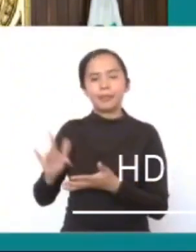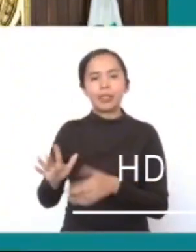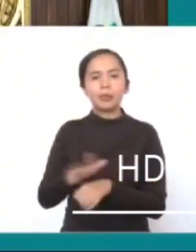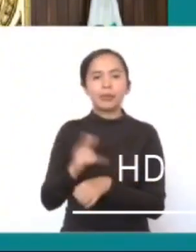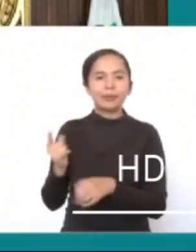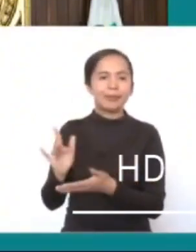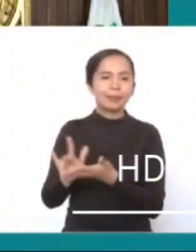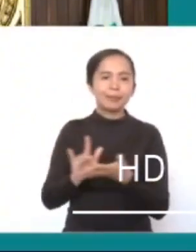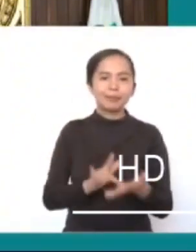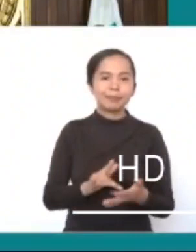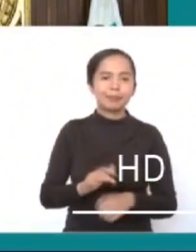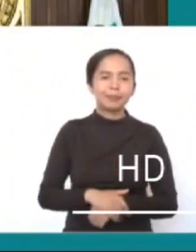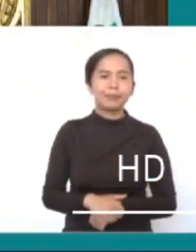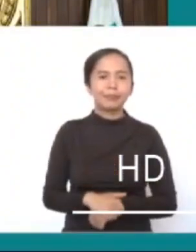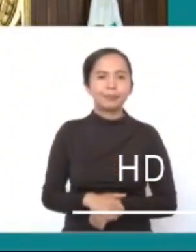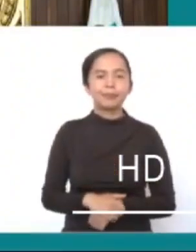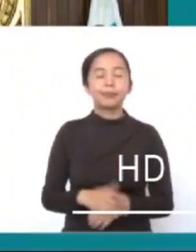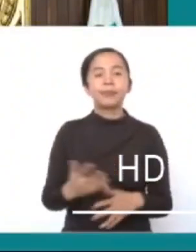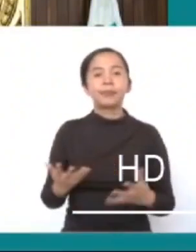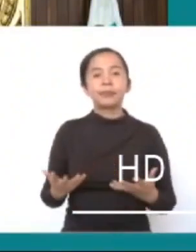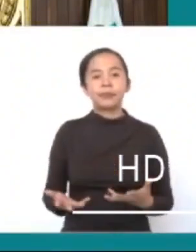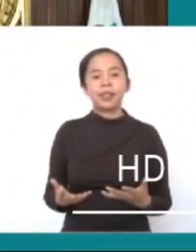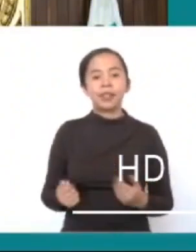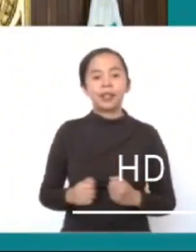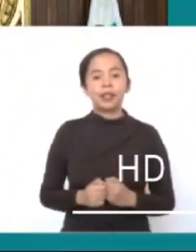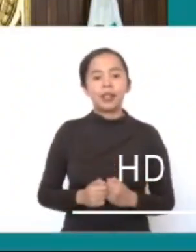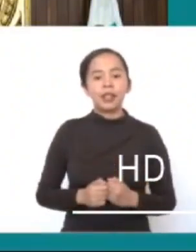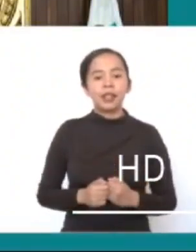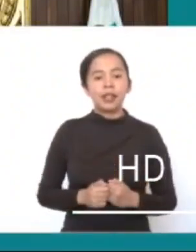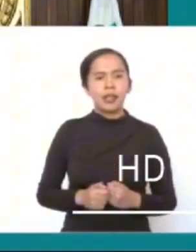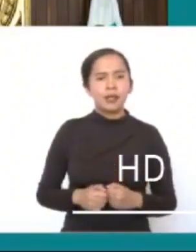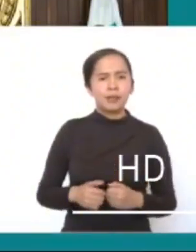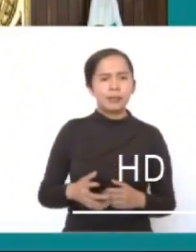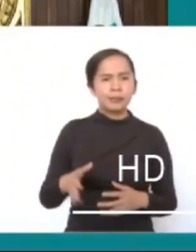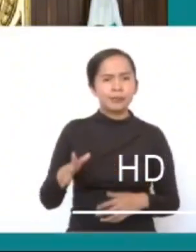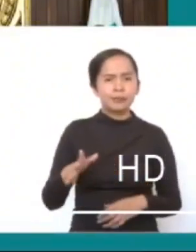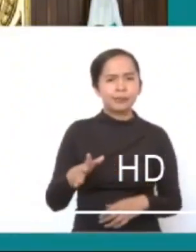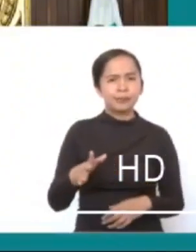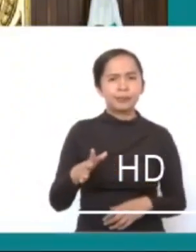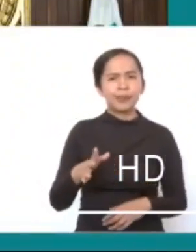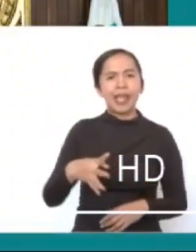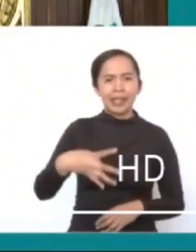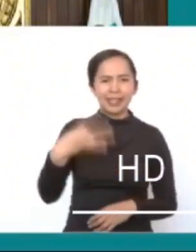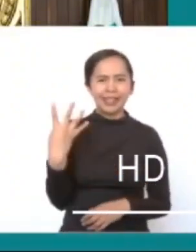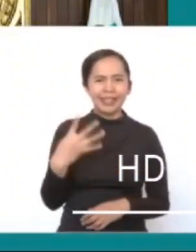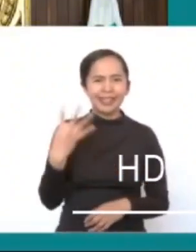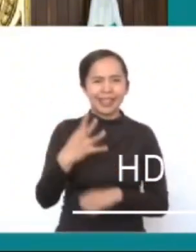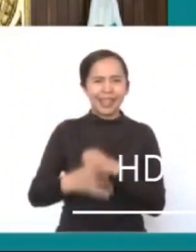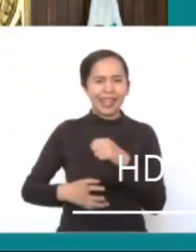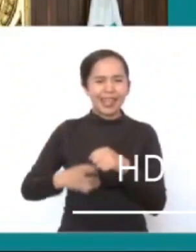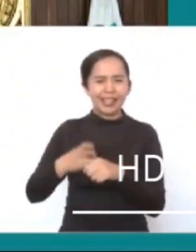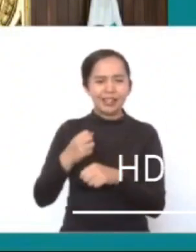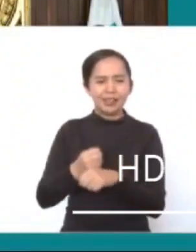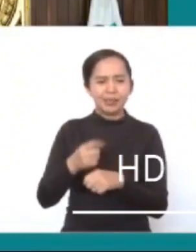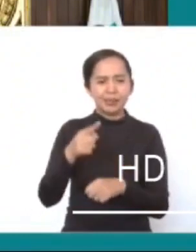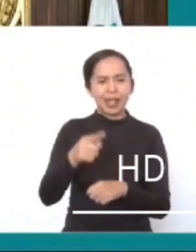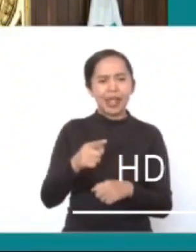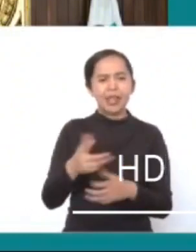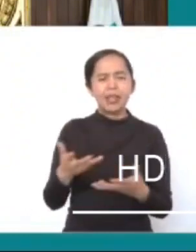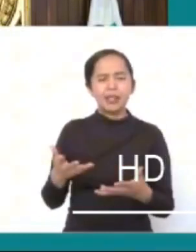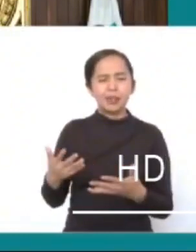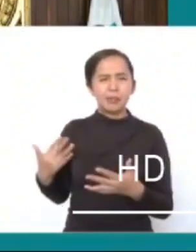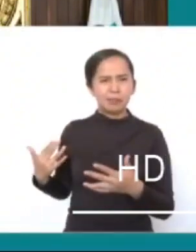apoyo. Y en nuestro marco de la 14ª Feria Nacional del Libro Jurídico del